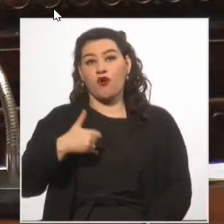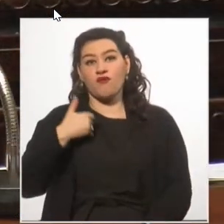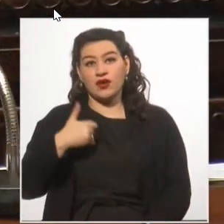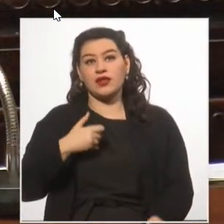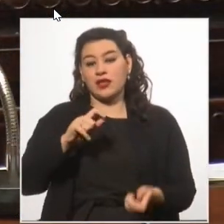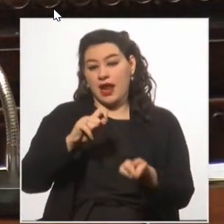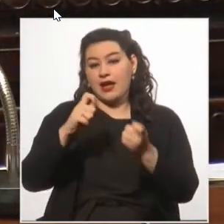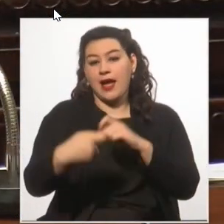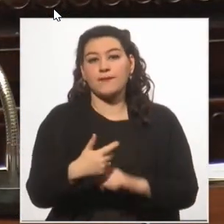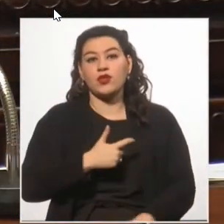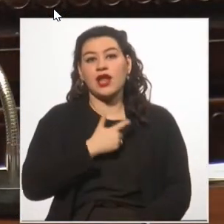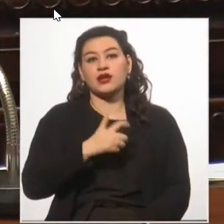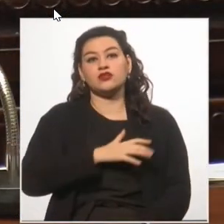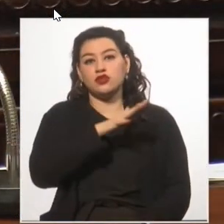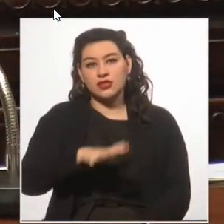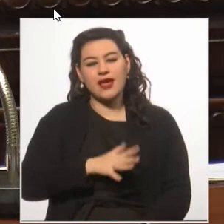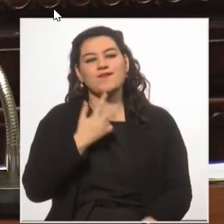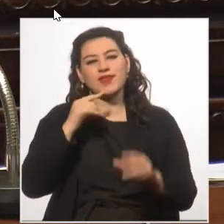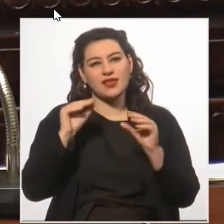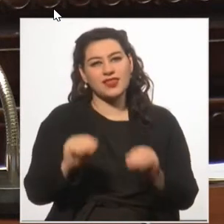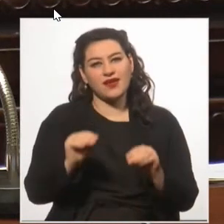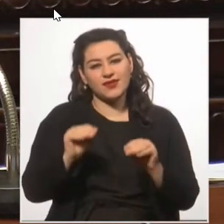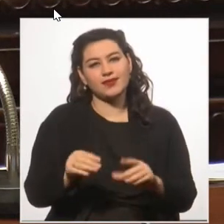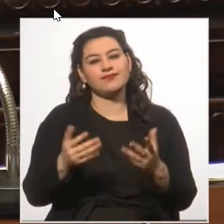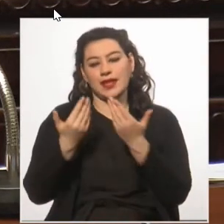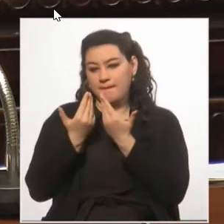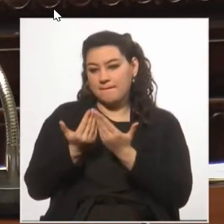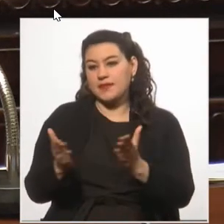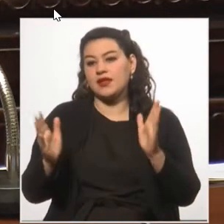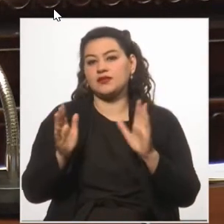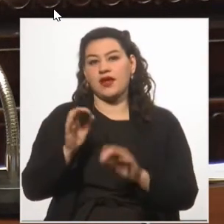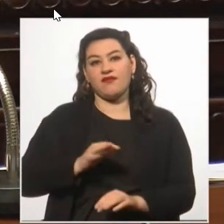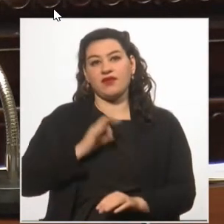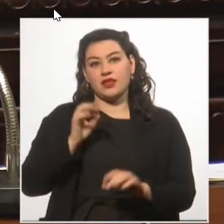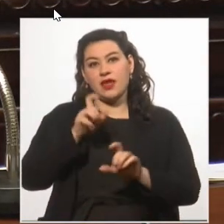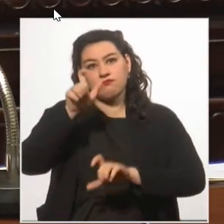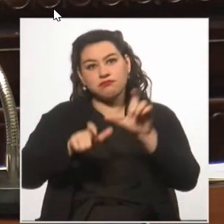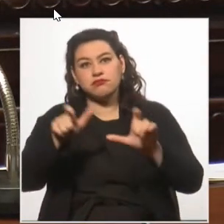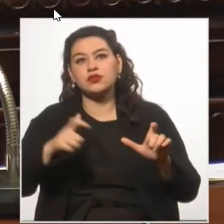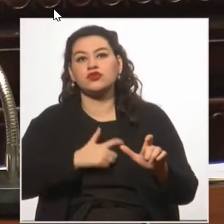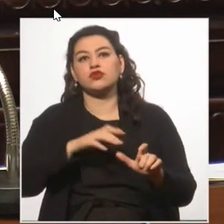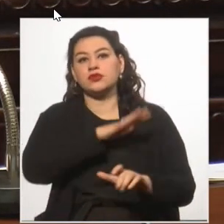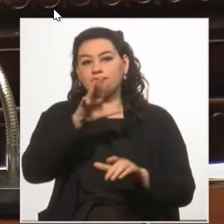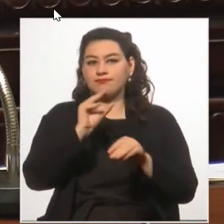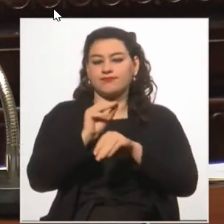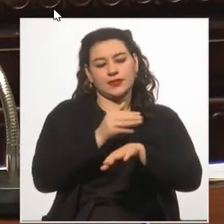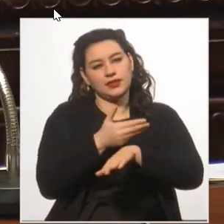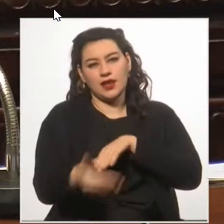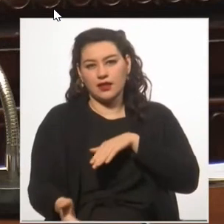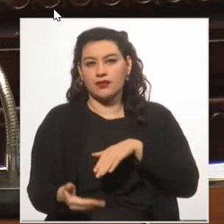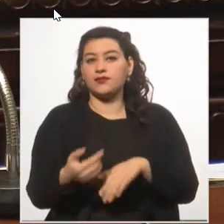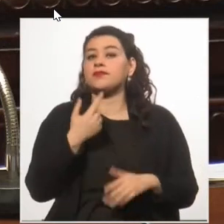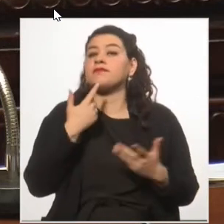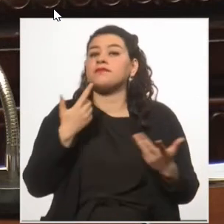las sociedades es aún débil y su iniciación en la vida pública y en la cultura tardía.